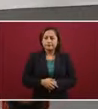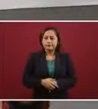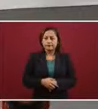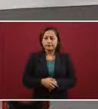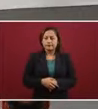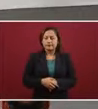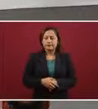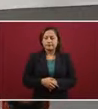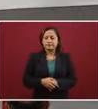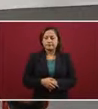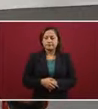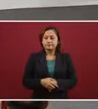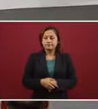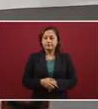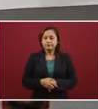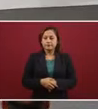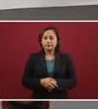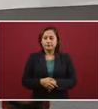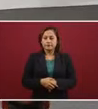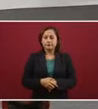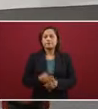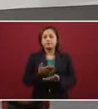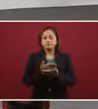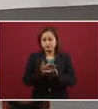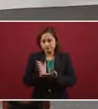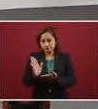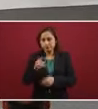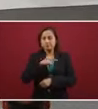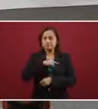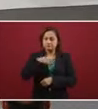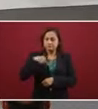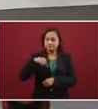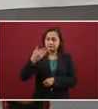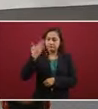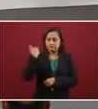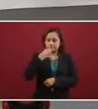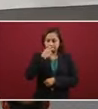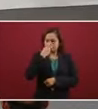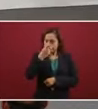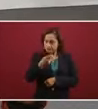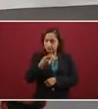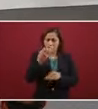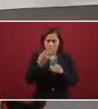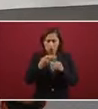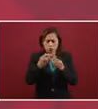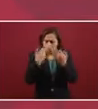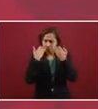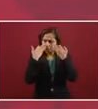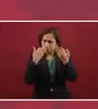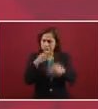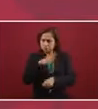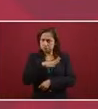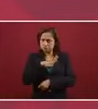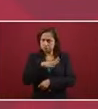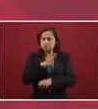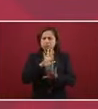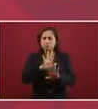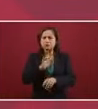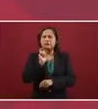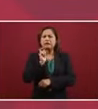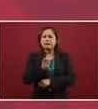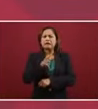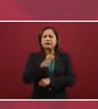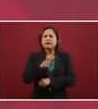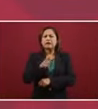hemos estado diciendo y se puede constatar, una especie de